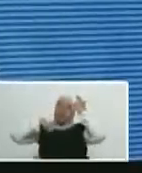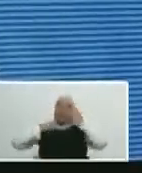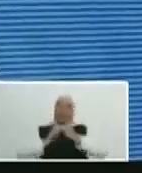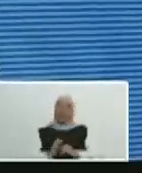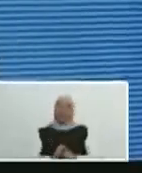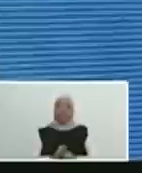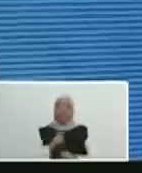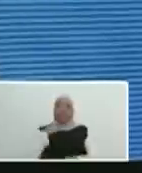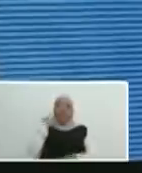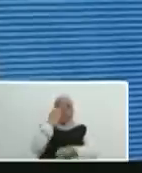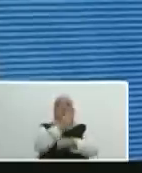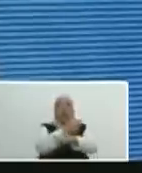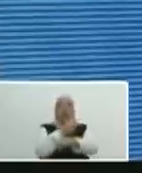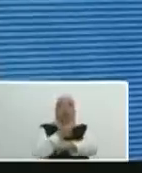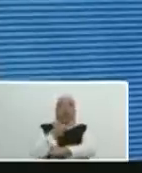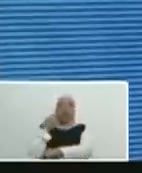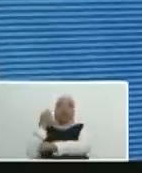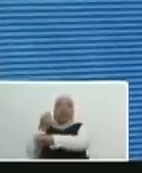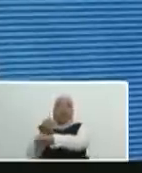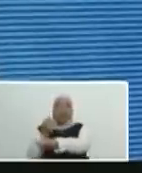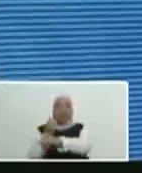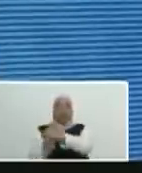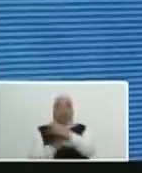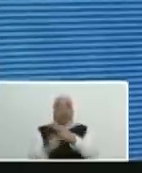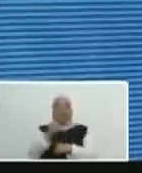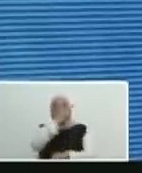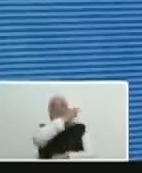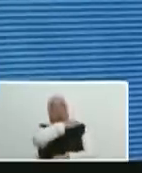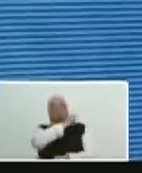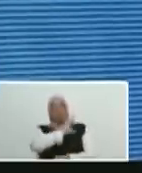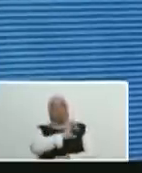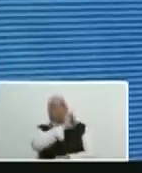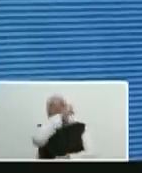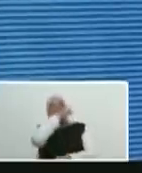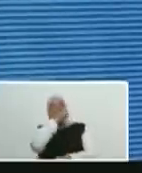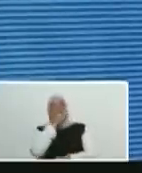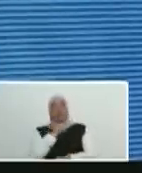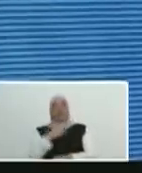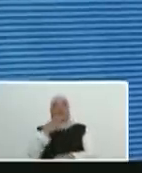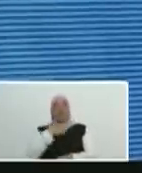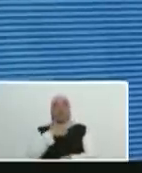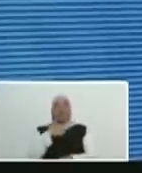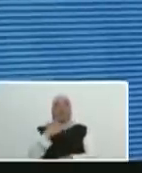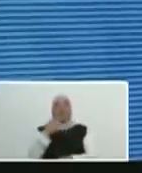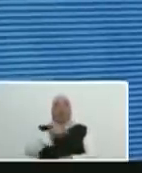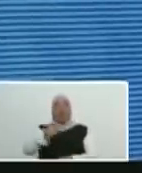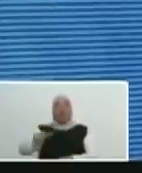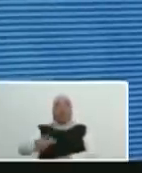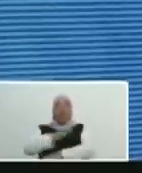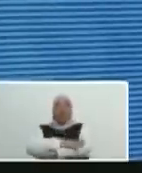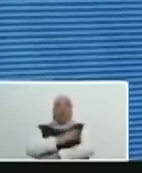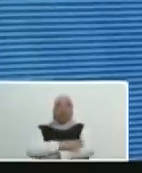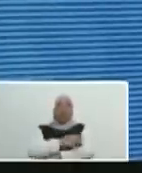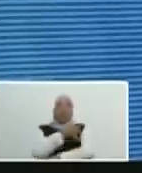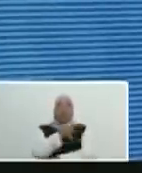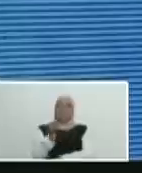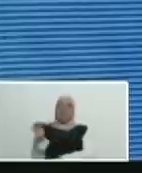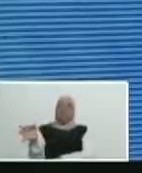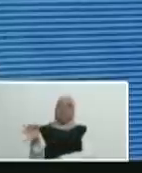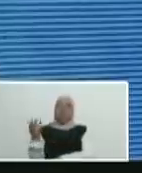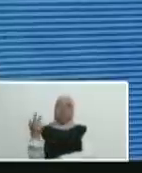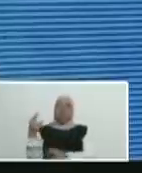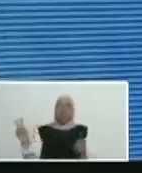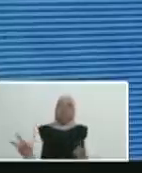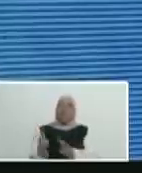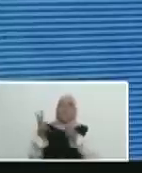de graduaciones, ascensos, exaltaciones al mérito, definitivamente mes de